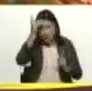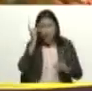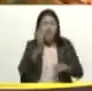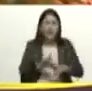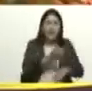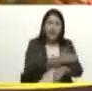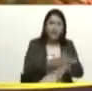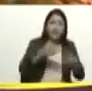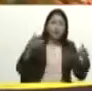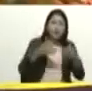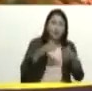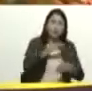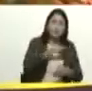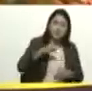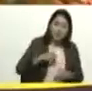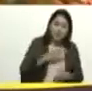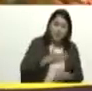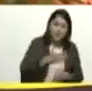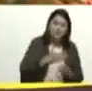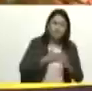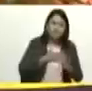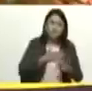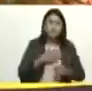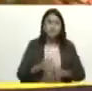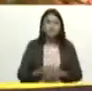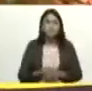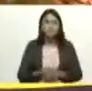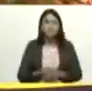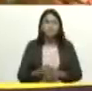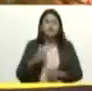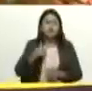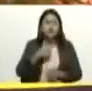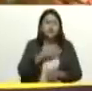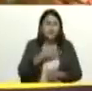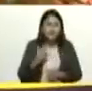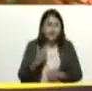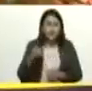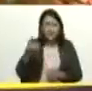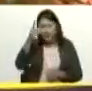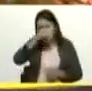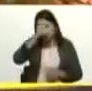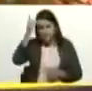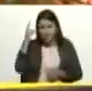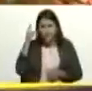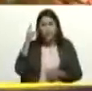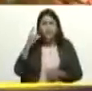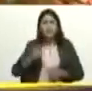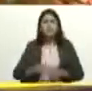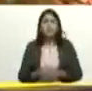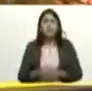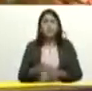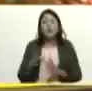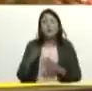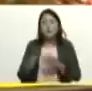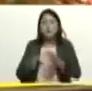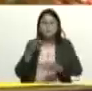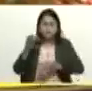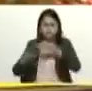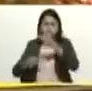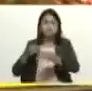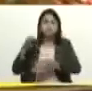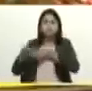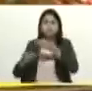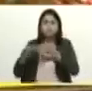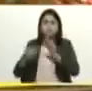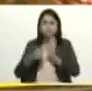reunión privada, yo quisiera que el compañero Diosdado Cabello le haga a nuestro pueblo, a través de